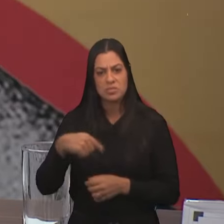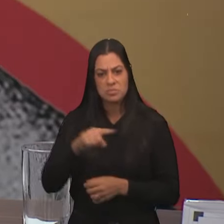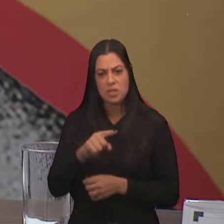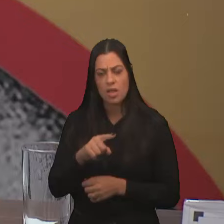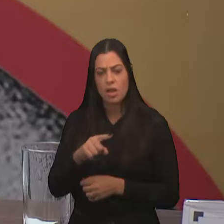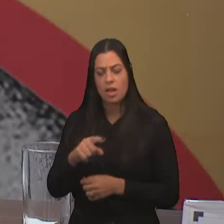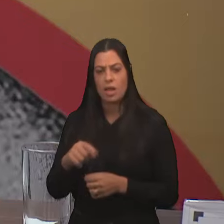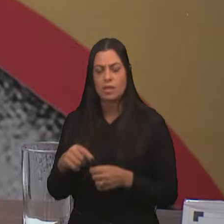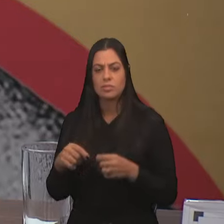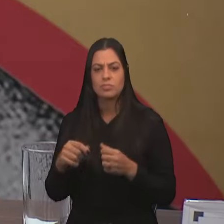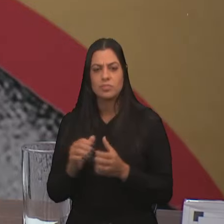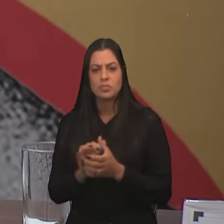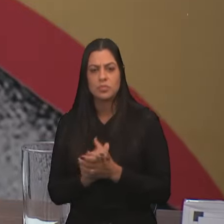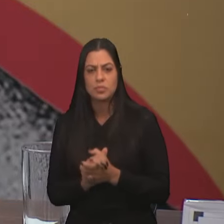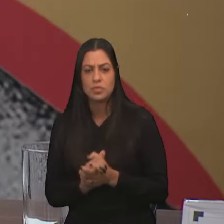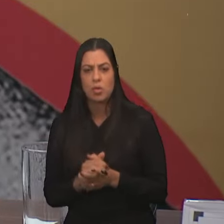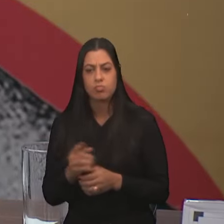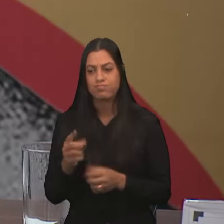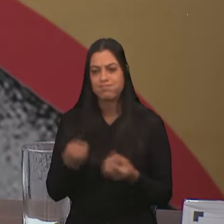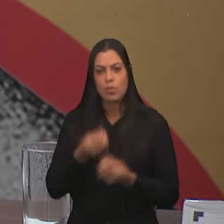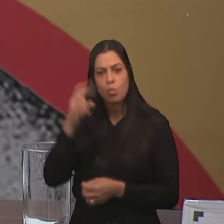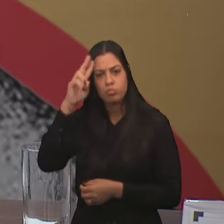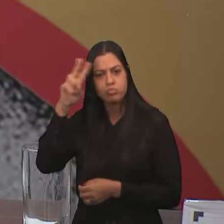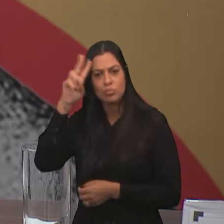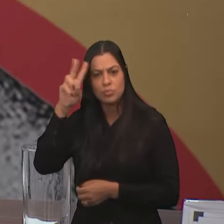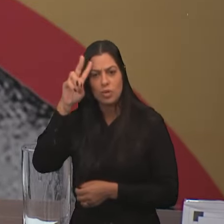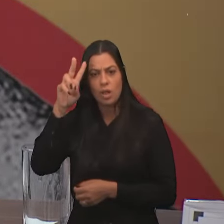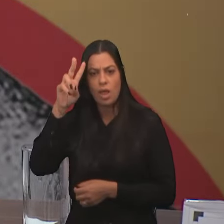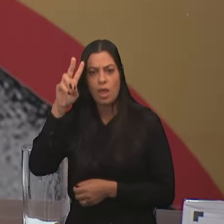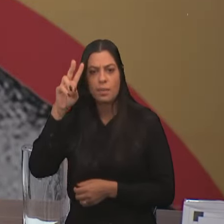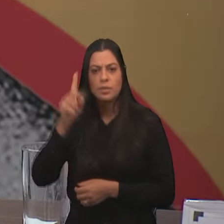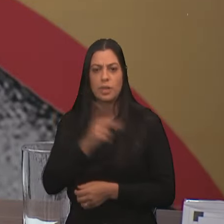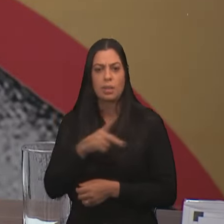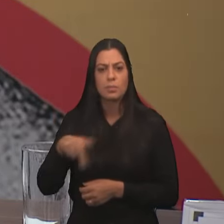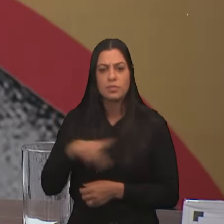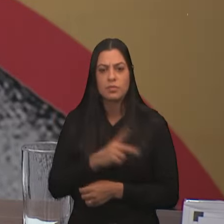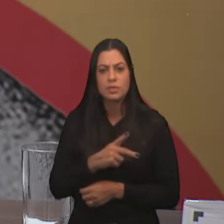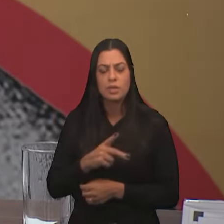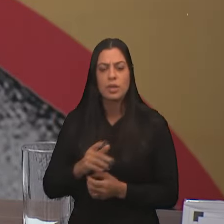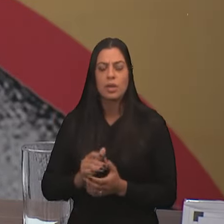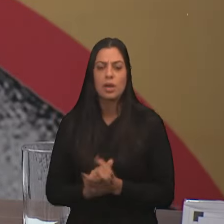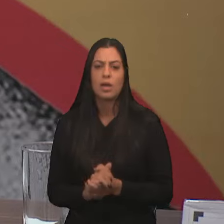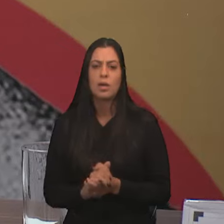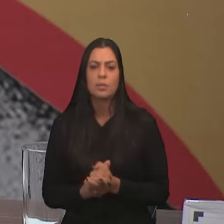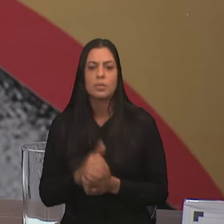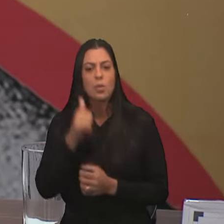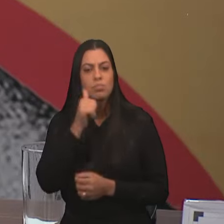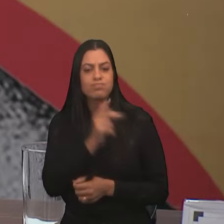el abuso. El uso indebido en este proyecto, como dijo